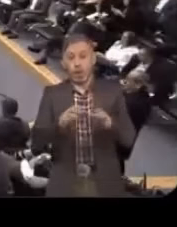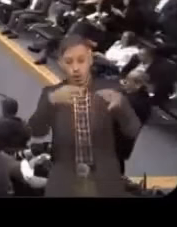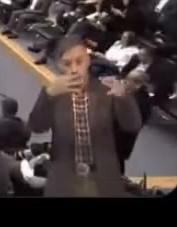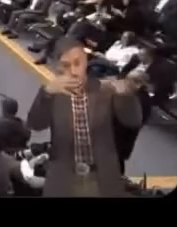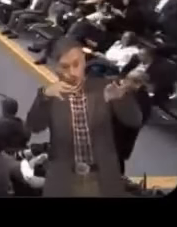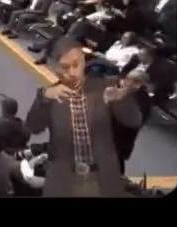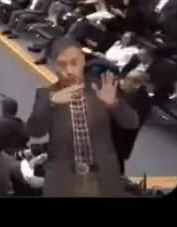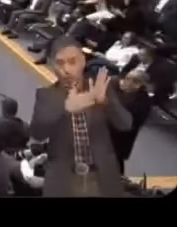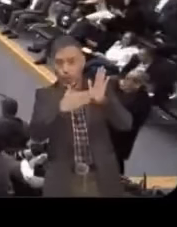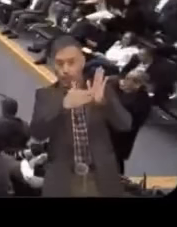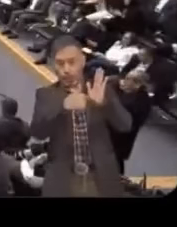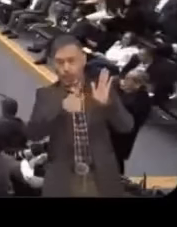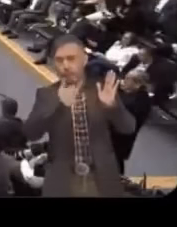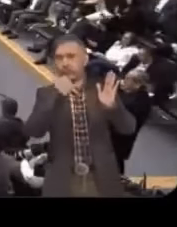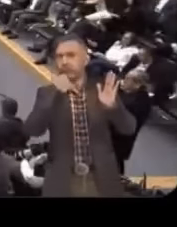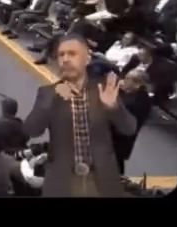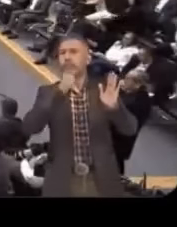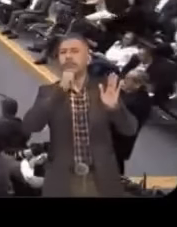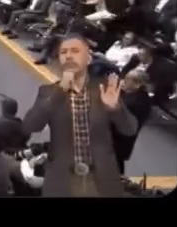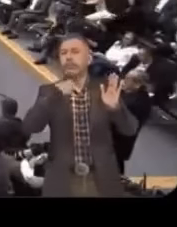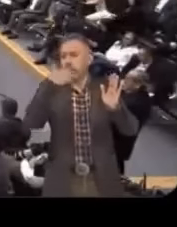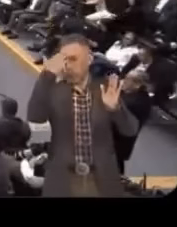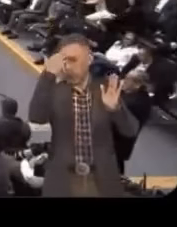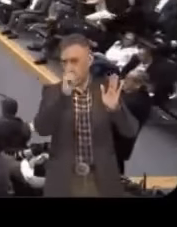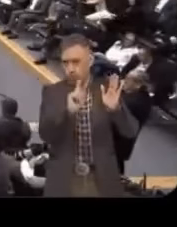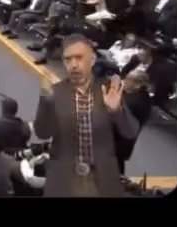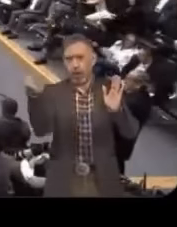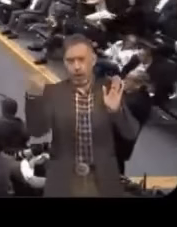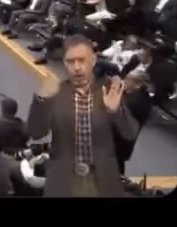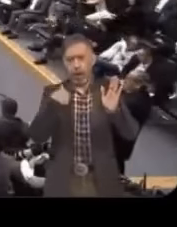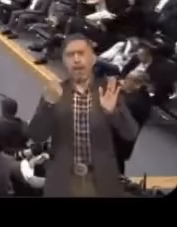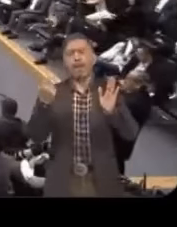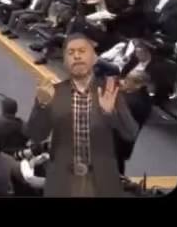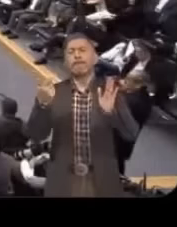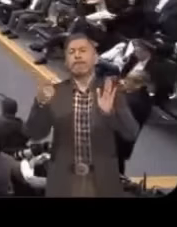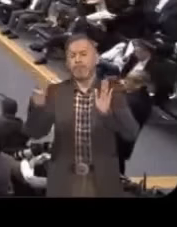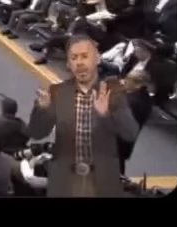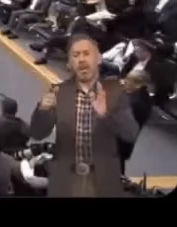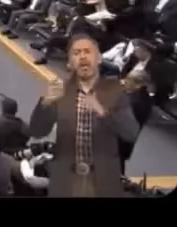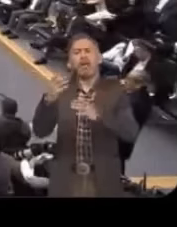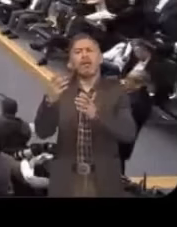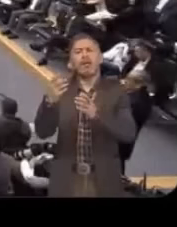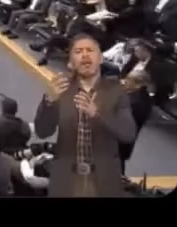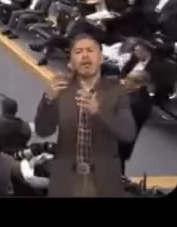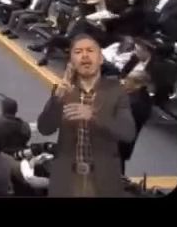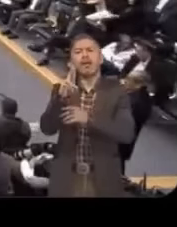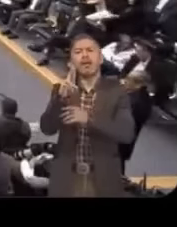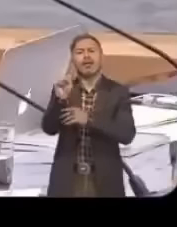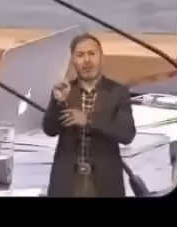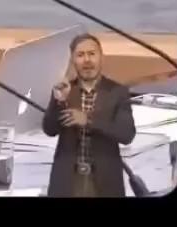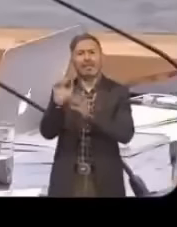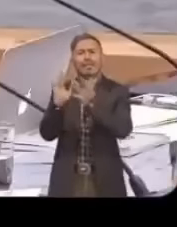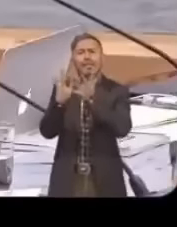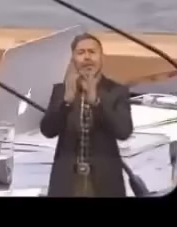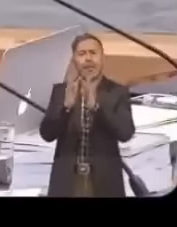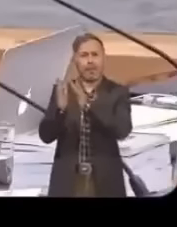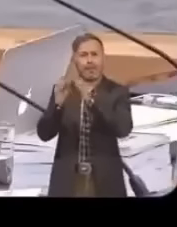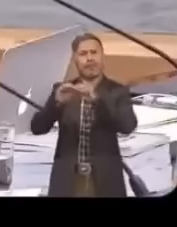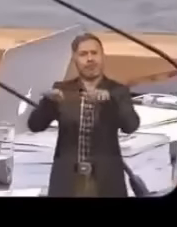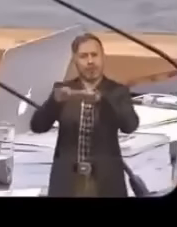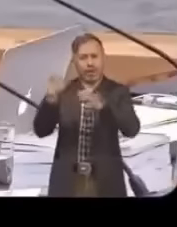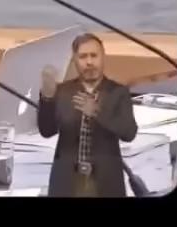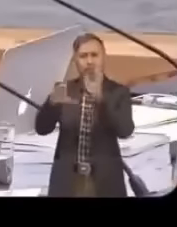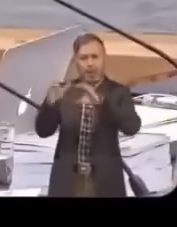leí en los medios de comunicación y en redes sociales. Ahí va, pero ahí va. Le voy a pedir al diputado Gutiérrez Luna que me preste para leerlo